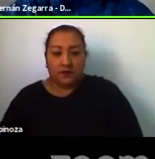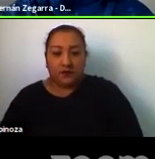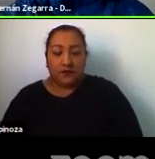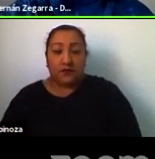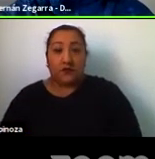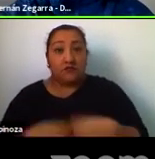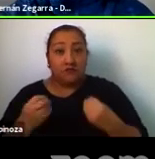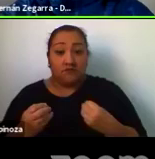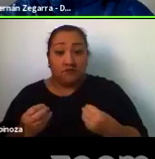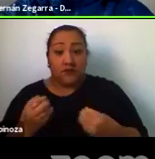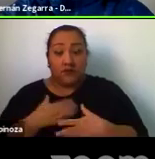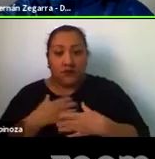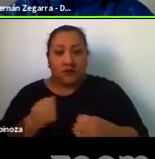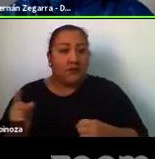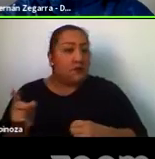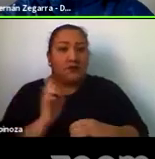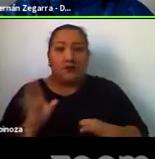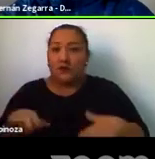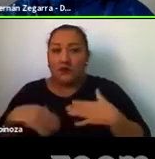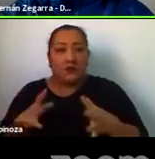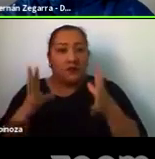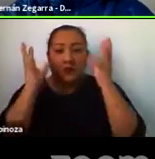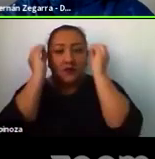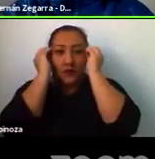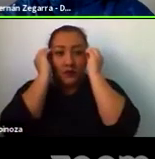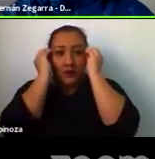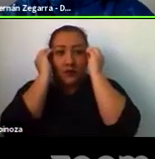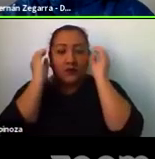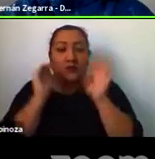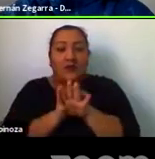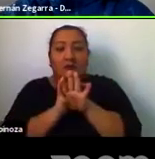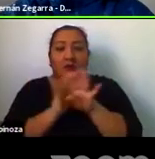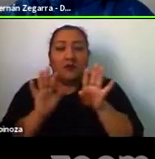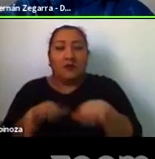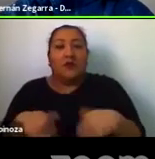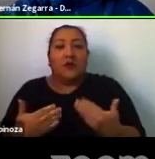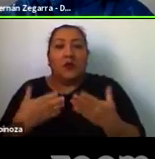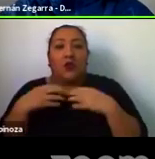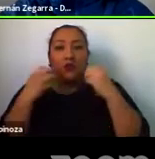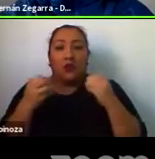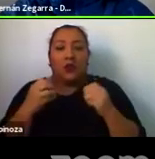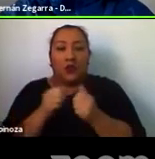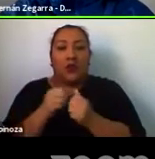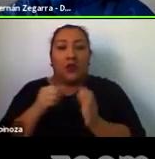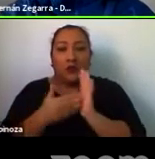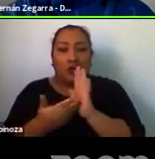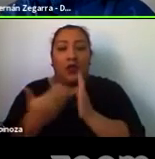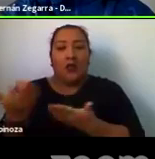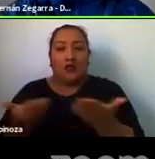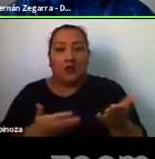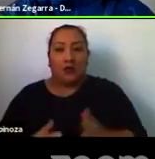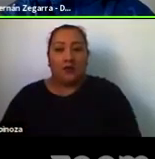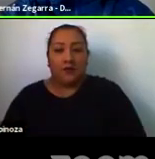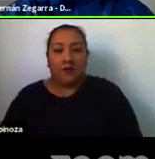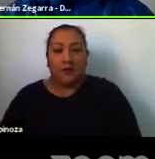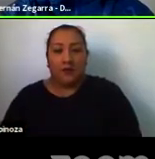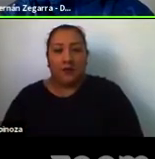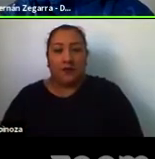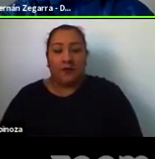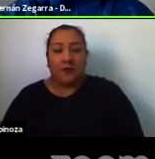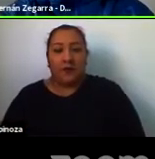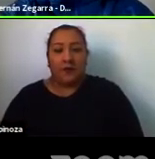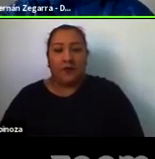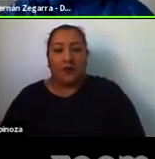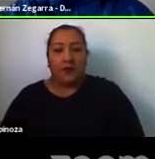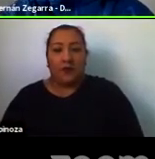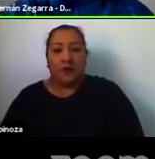salud no se puede entender sin la oportunidad en la que se prestan los servicios. Igualmente, en el